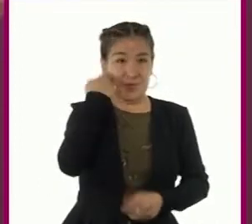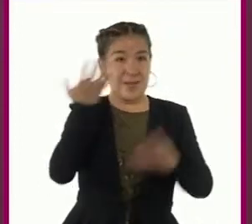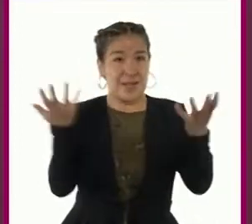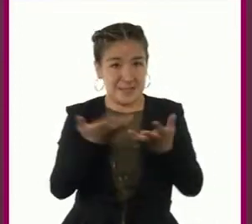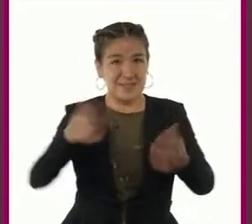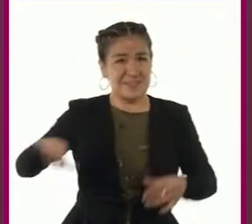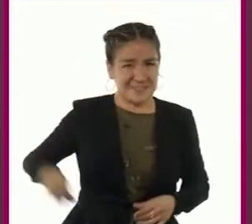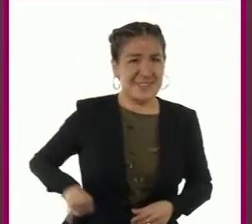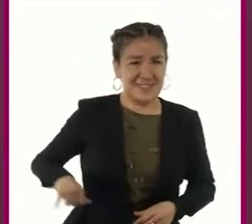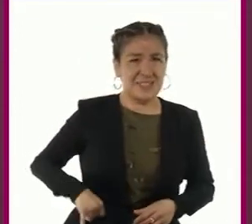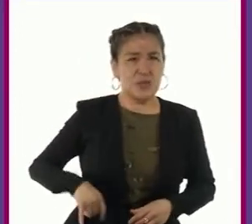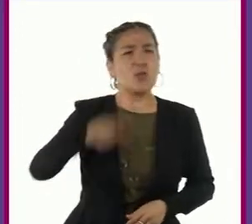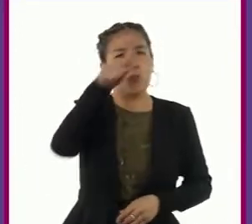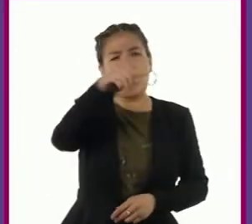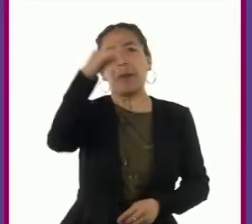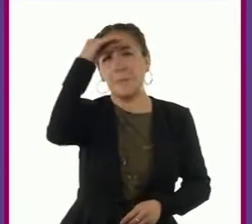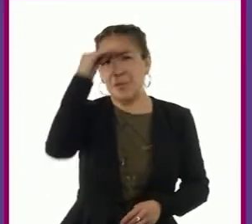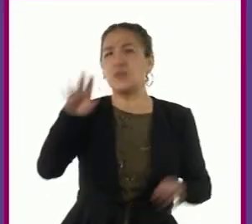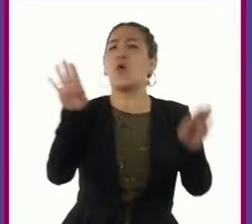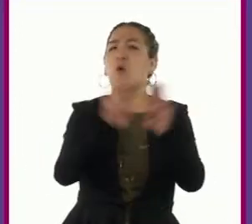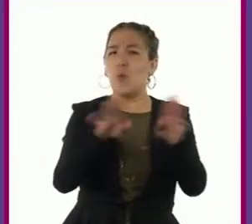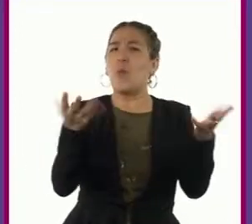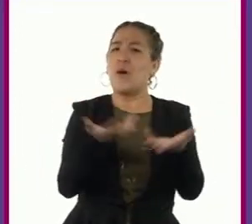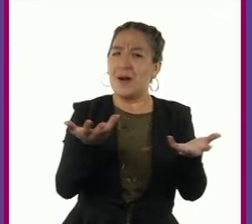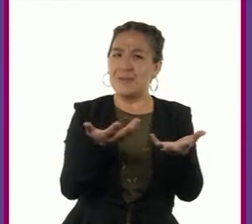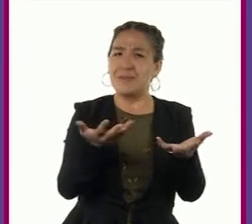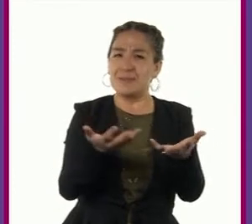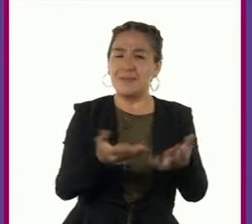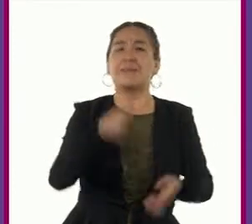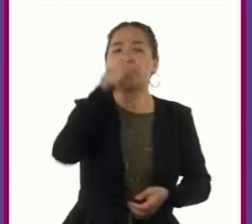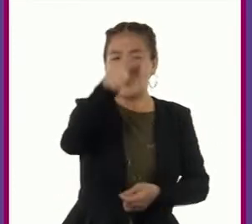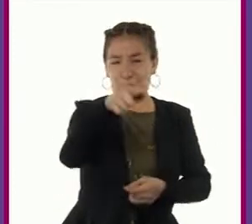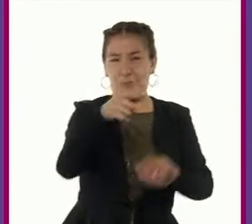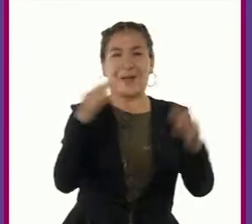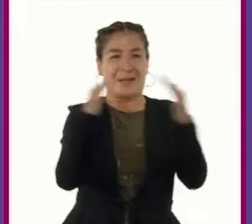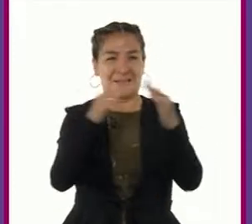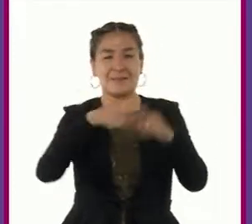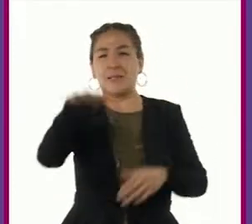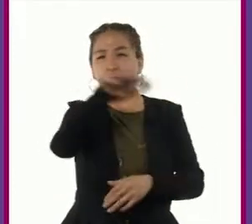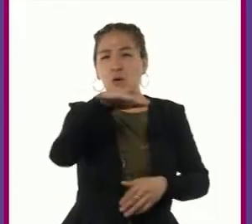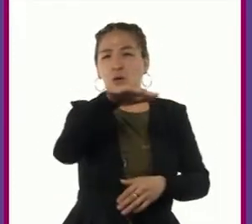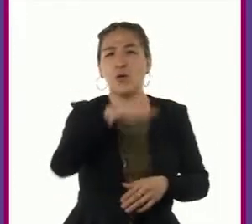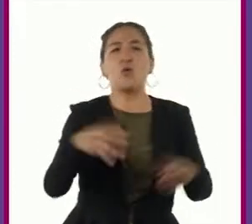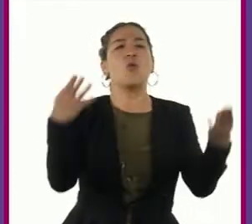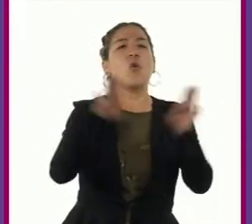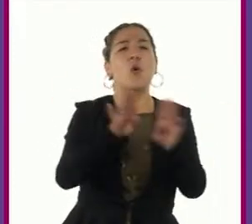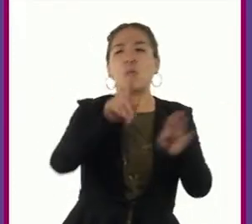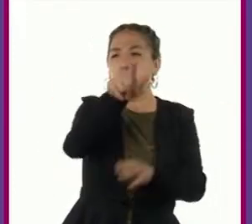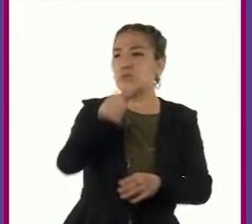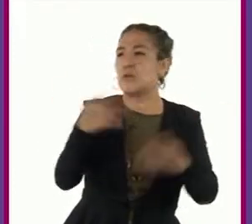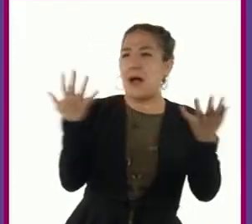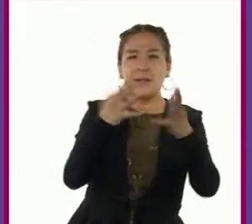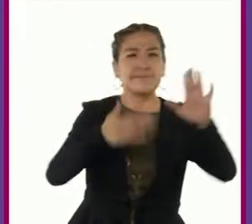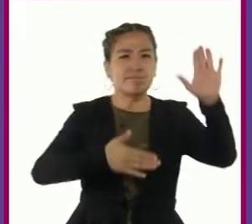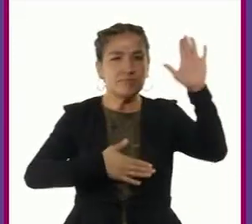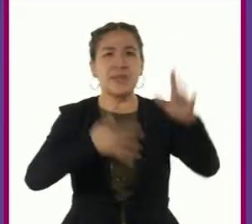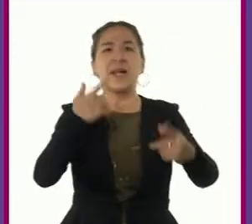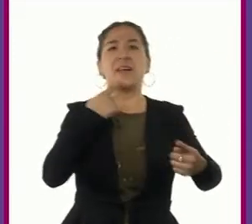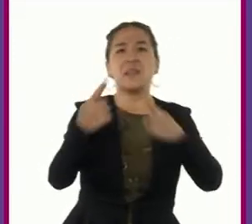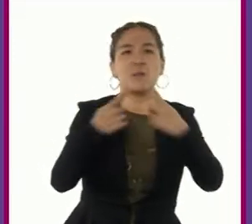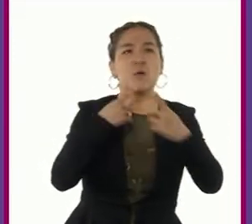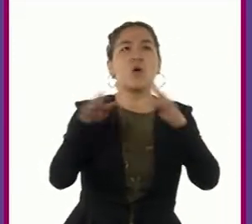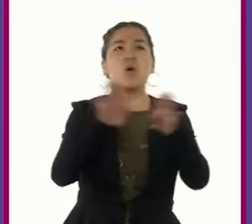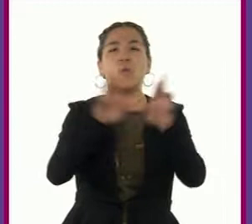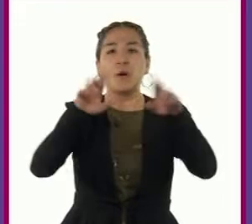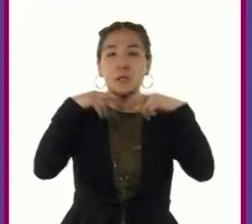¿Han pensado cómo? En casa, ¿de qué manera ejercen su ser democrático? ¿Se reúnen